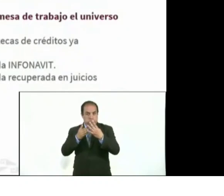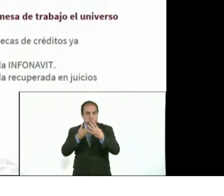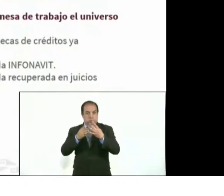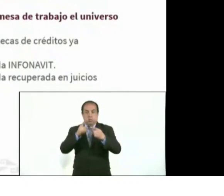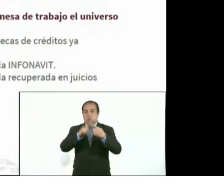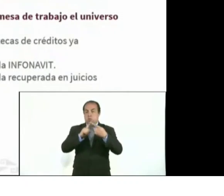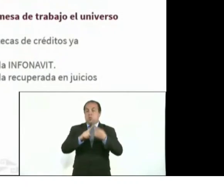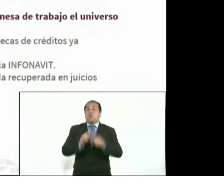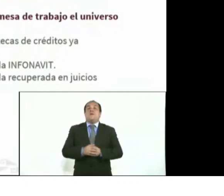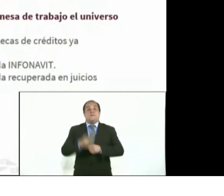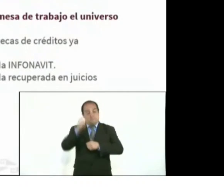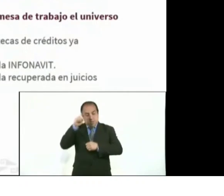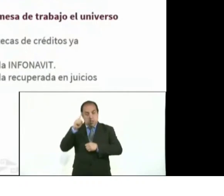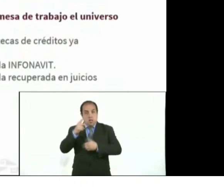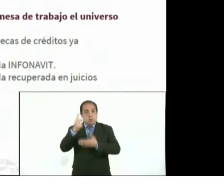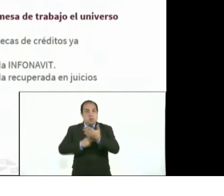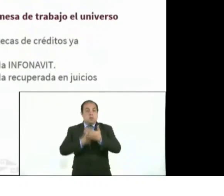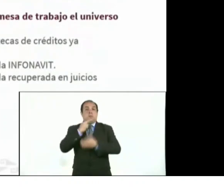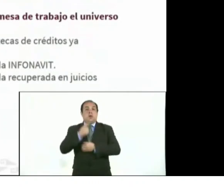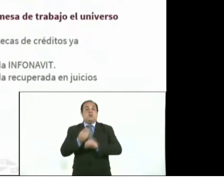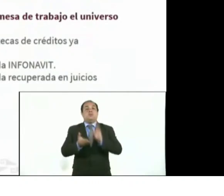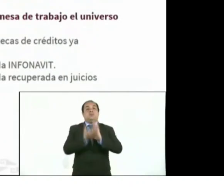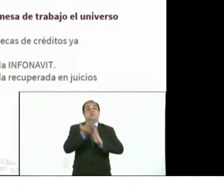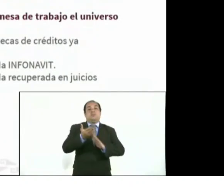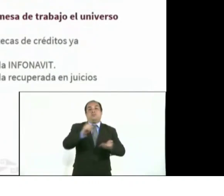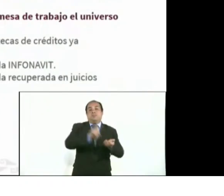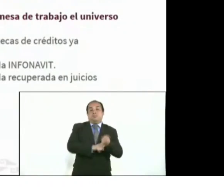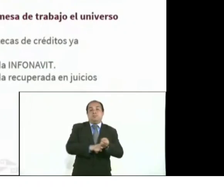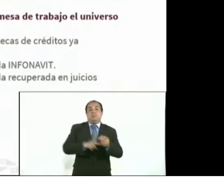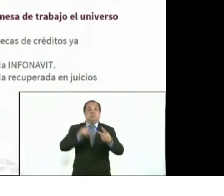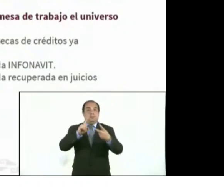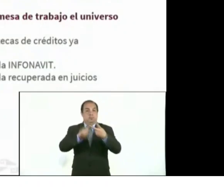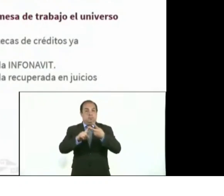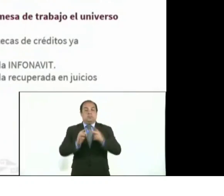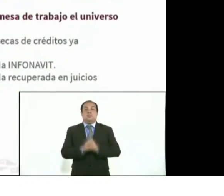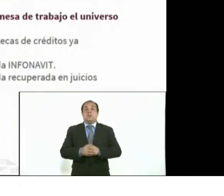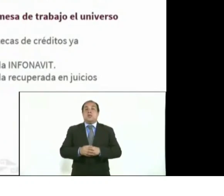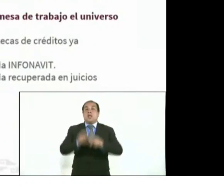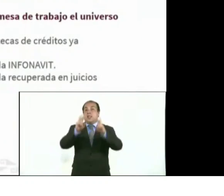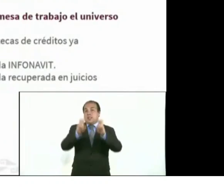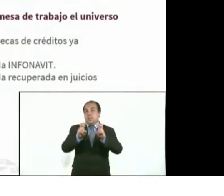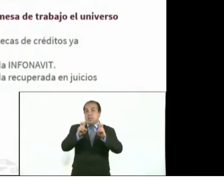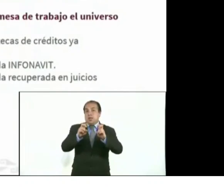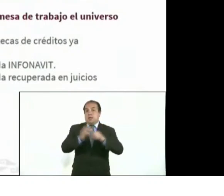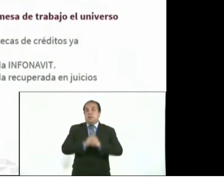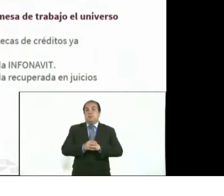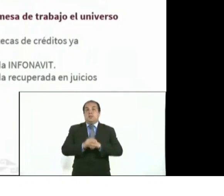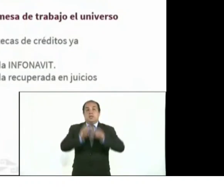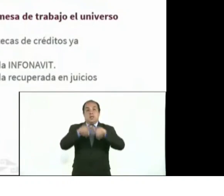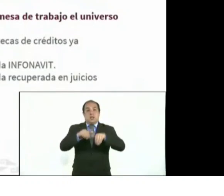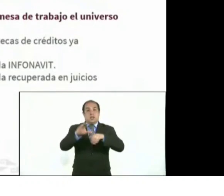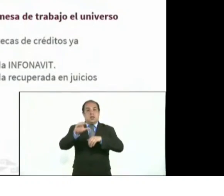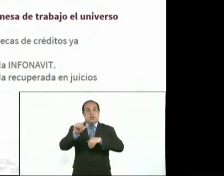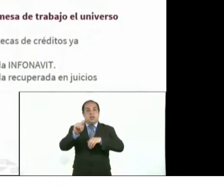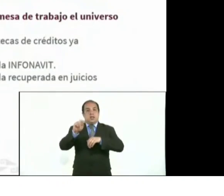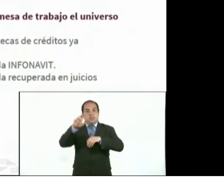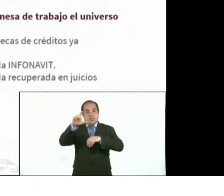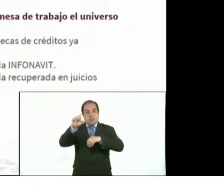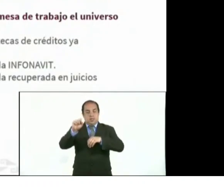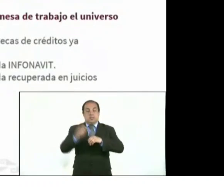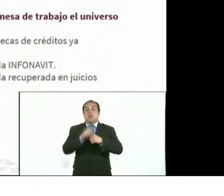programas de mejoramiento y autoconstrucción. Facilidades para temas registrales, catastrales y de libertad de